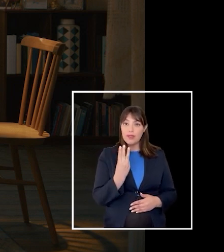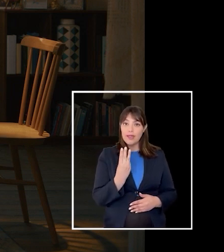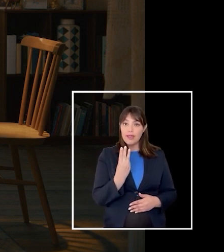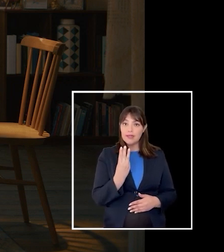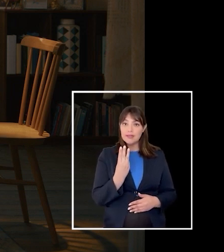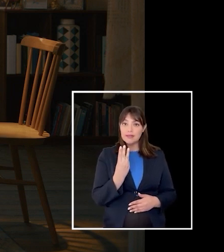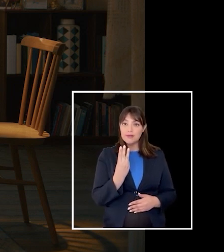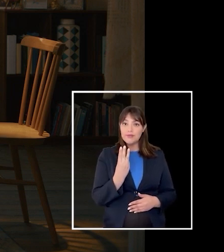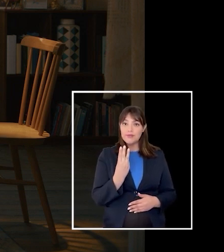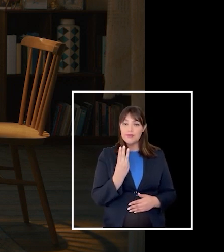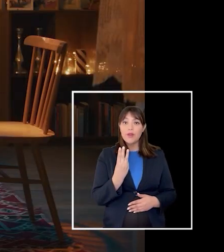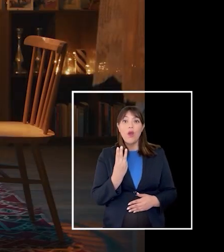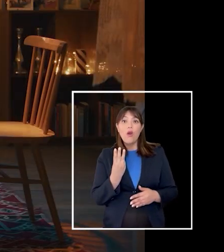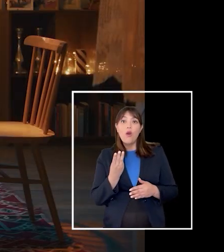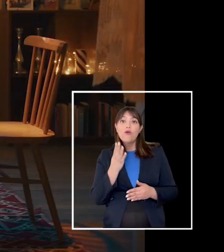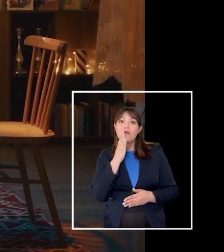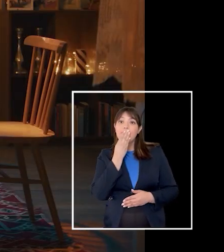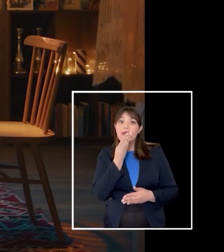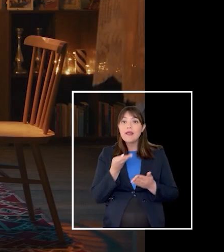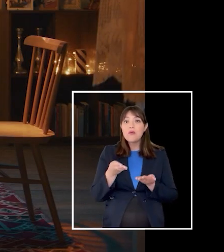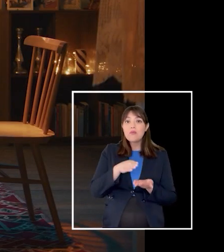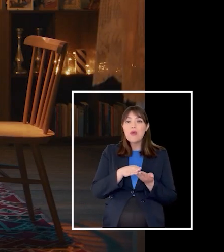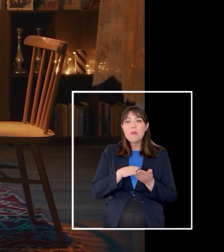1, 2, 3. La servilleta.